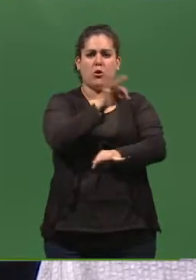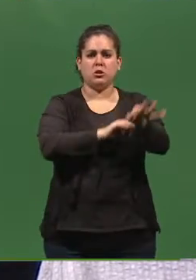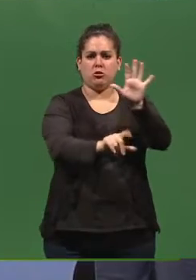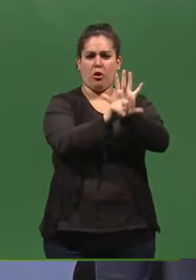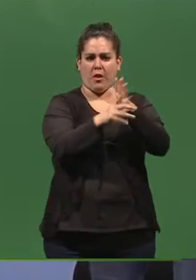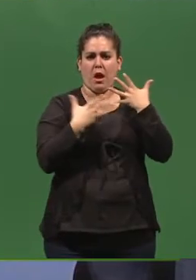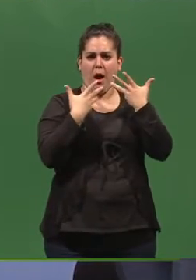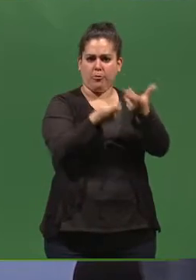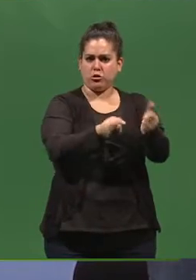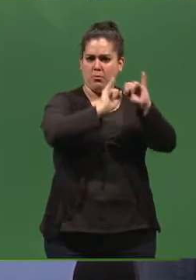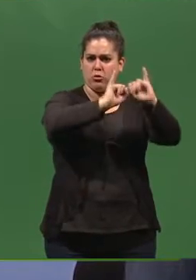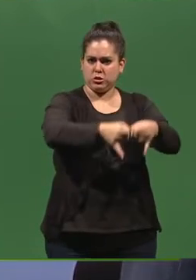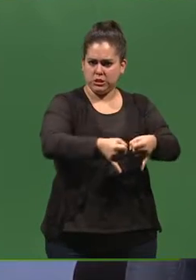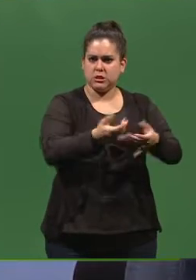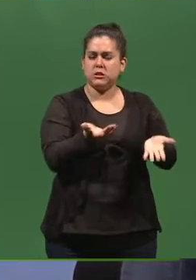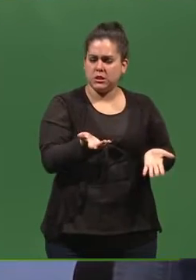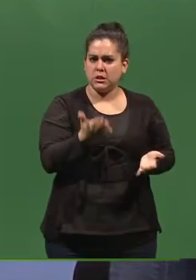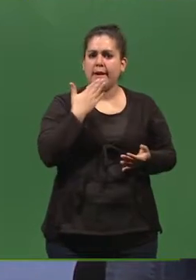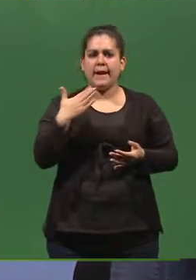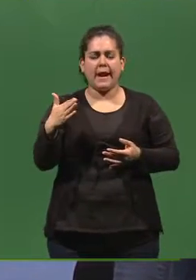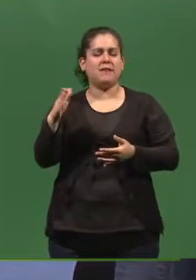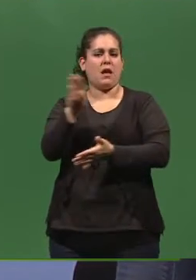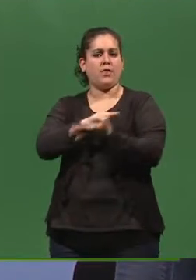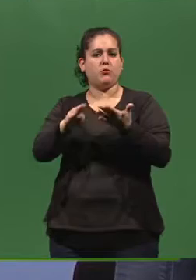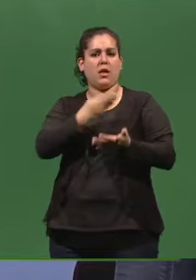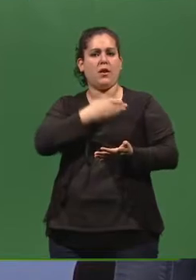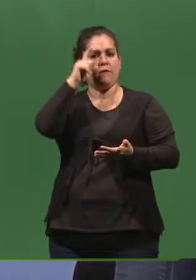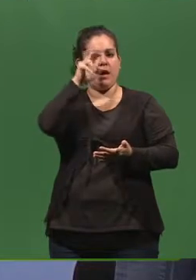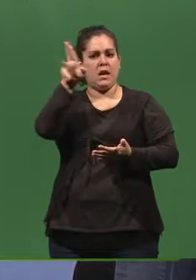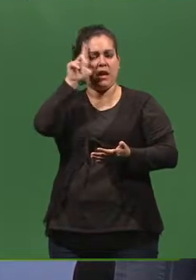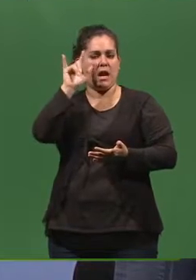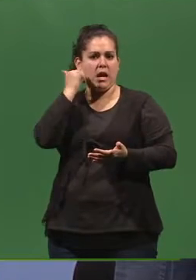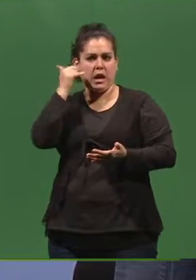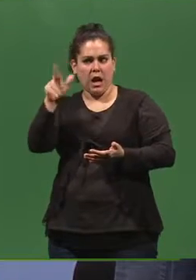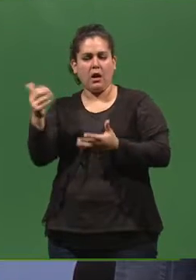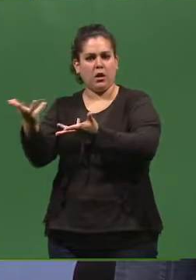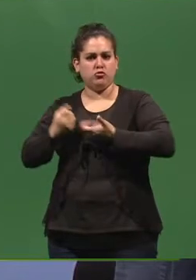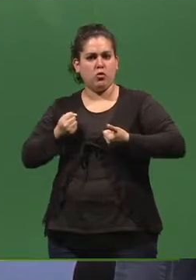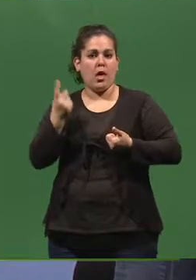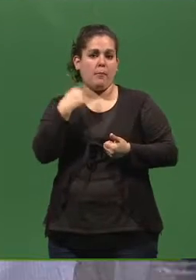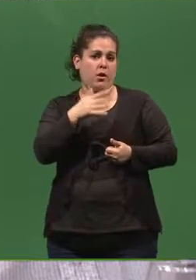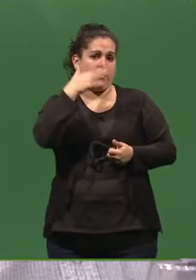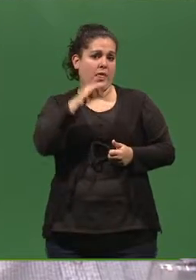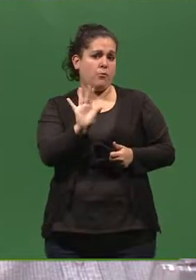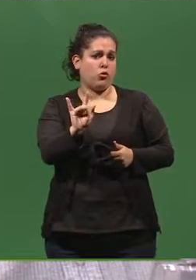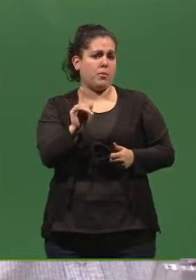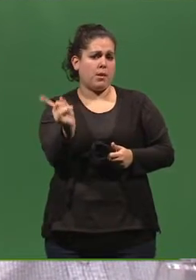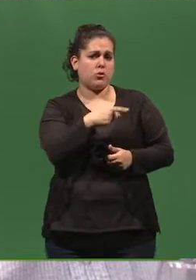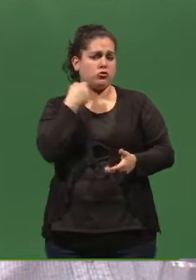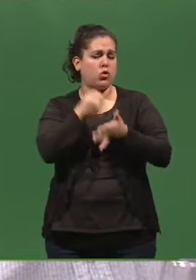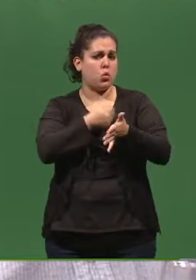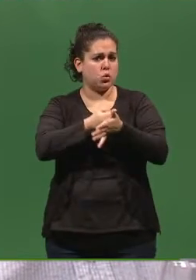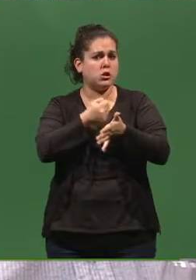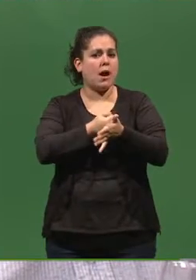ley 7.904 que le dio estado parlamentario a la diputada Araceli Ferreira, pero estamos un poco complicados, ¿no? Porque nosotros tenemos que